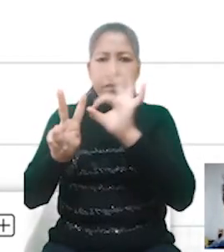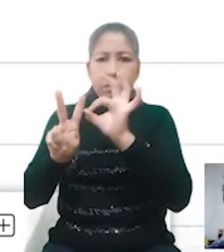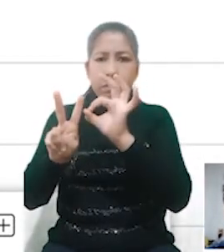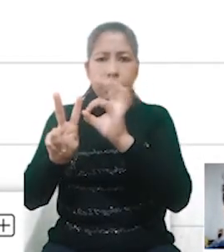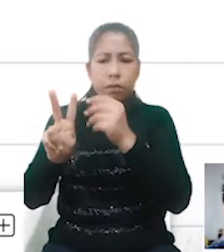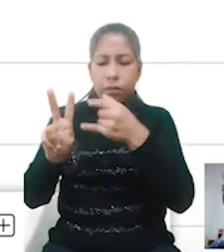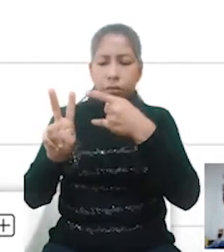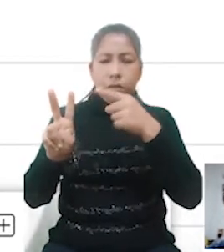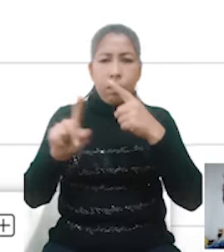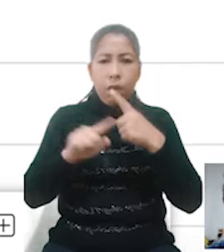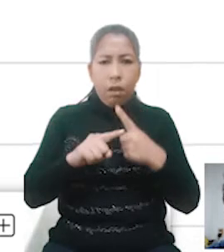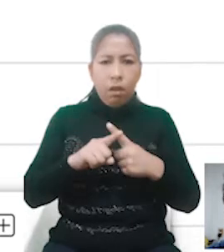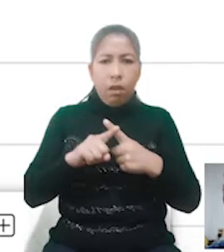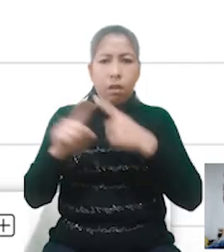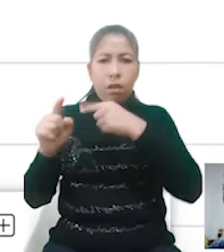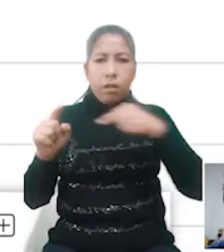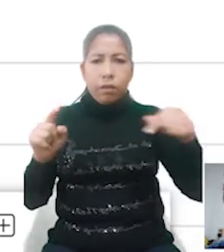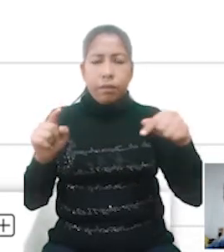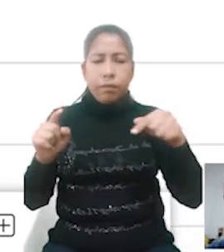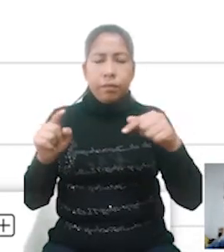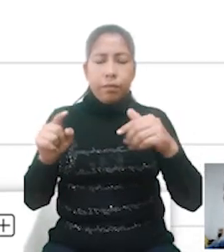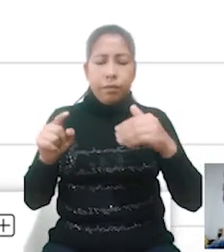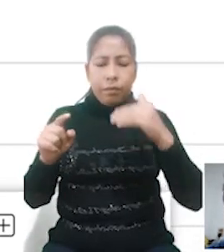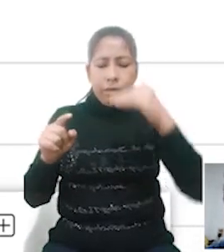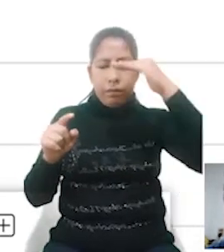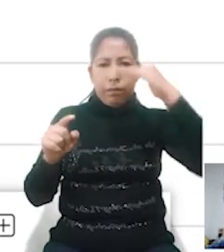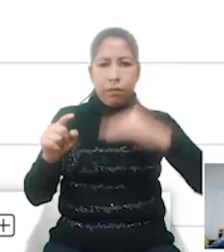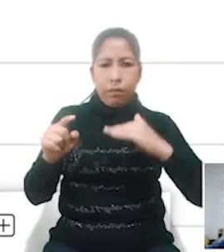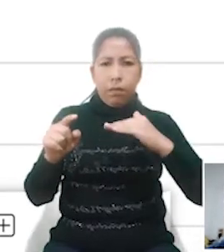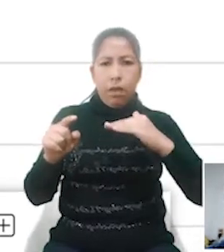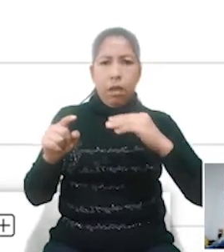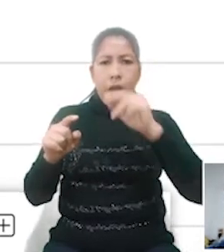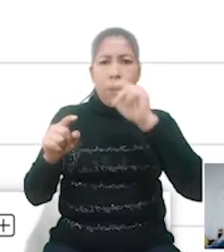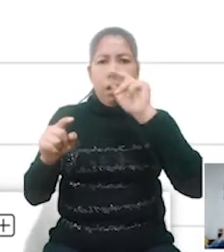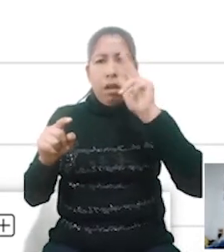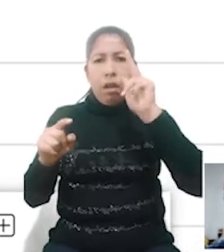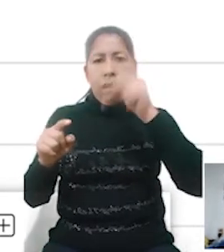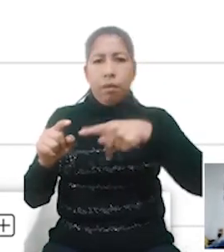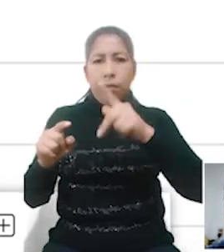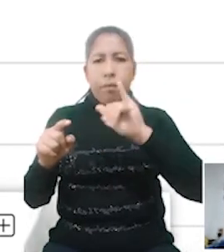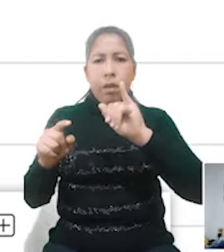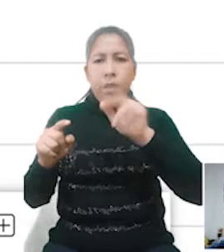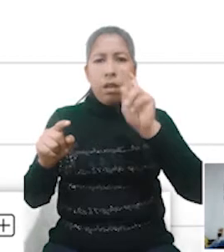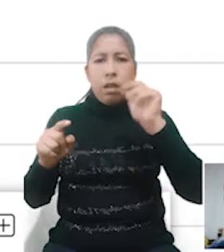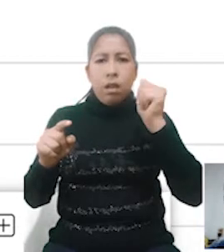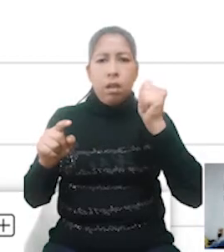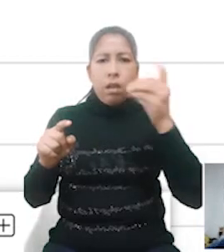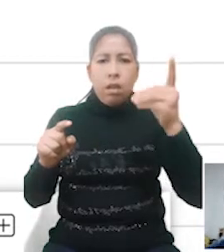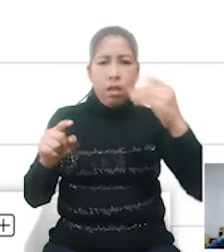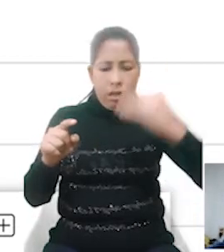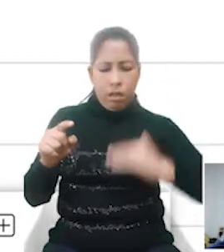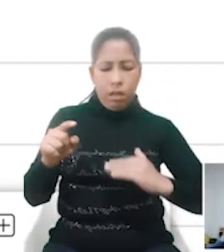que 180 grados del sistema sexagesimal equivalen a pi radianes del